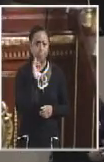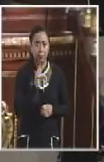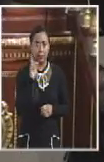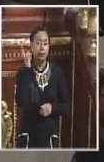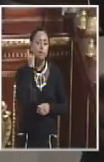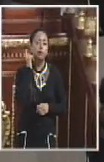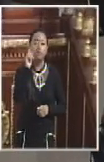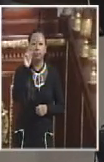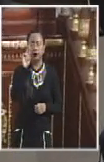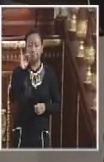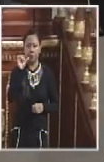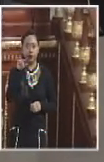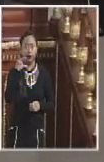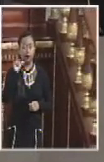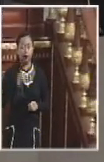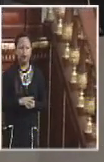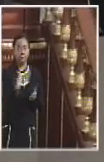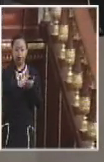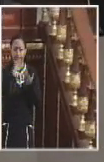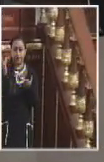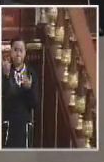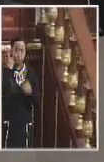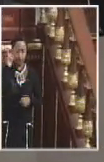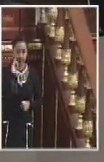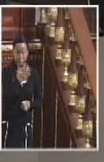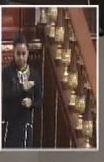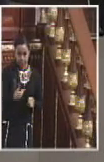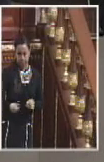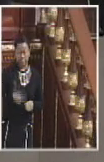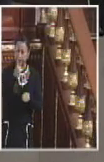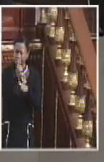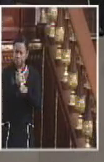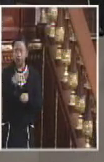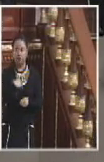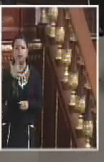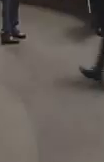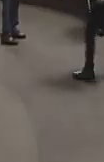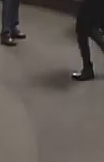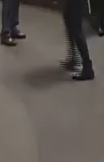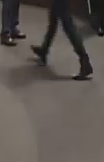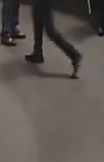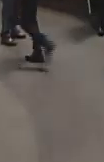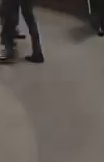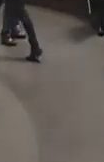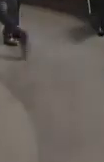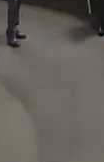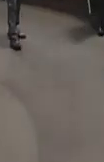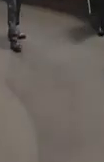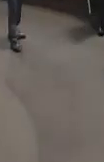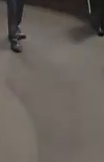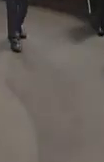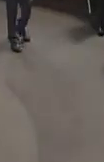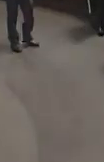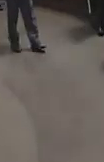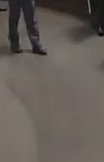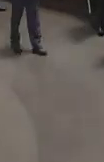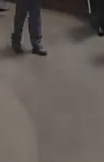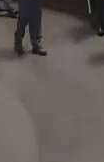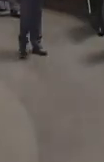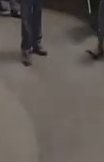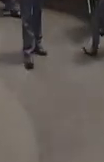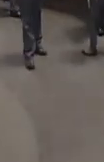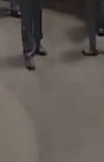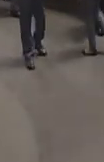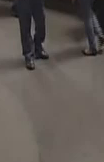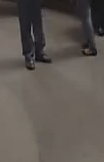Gracias, diputada presidenta. Primero que nada, felicitar al diputado Santillán porque es el único que se